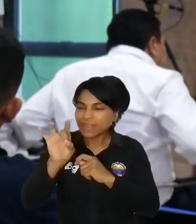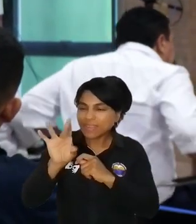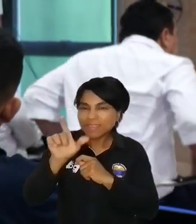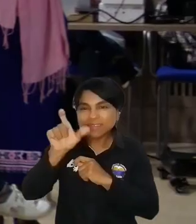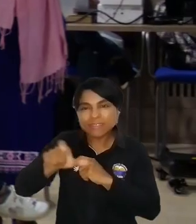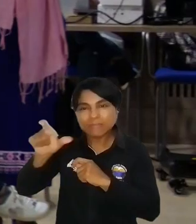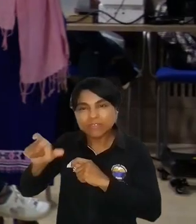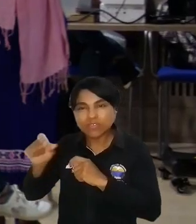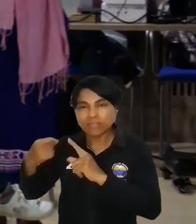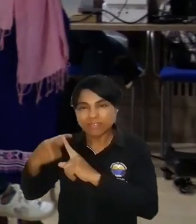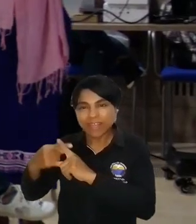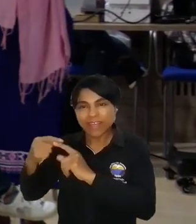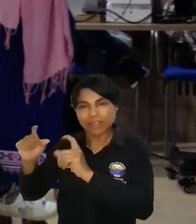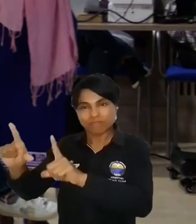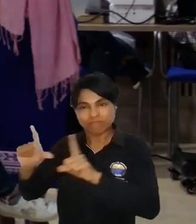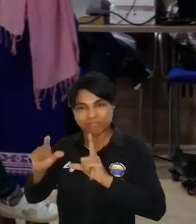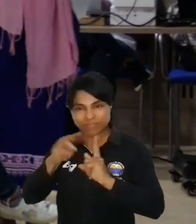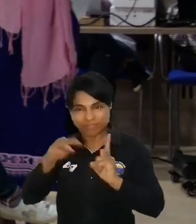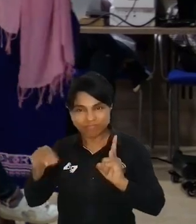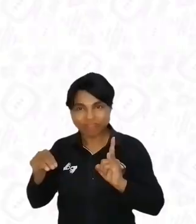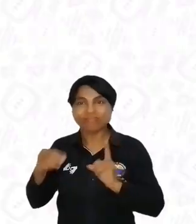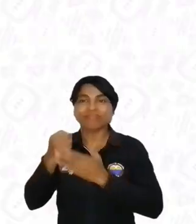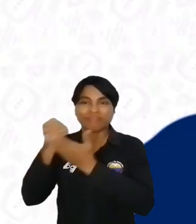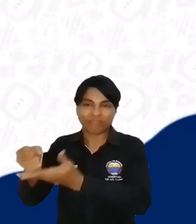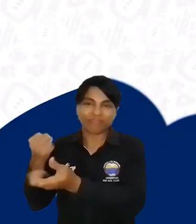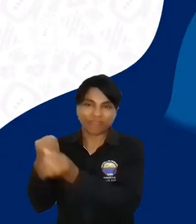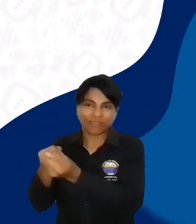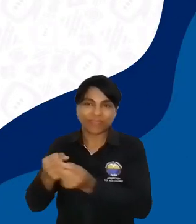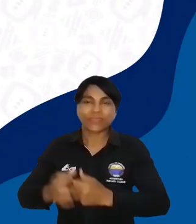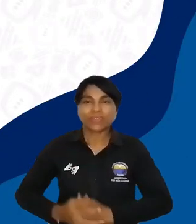son liderados por egresados de esta alma mater.